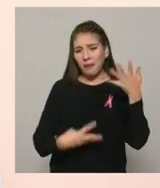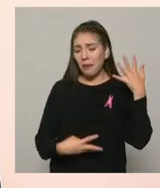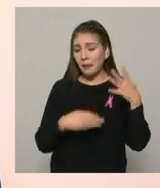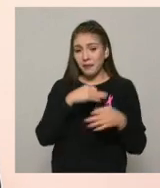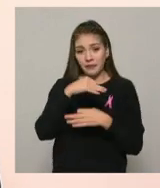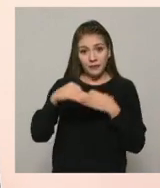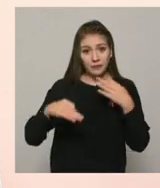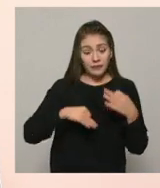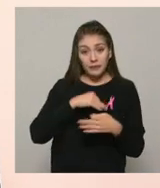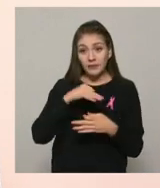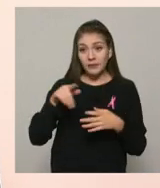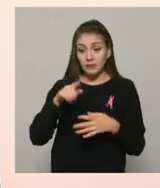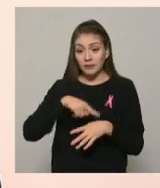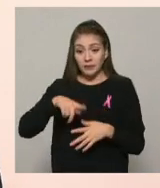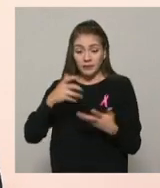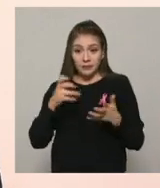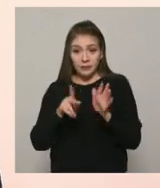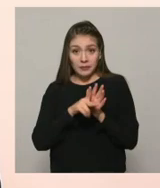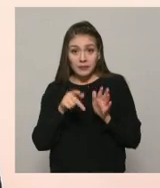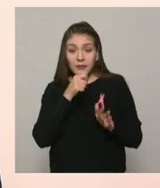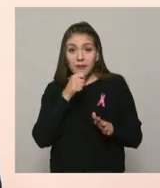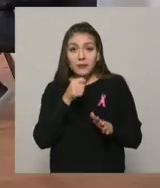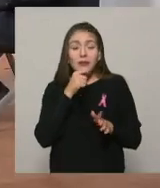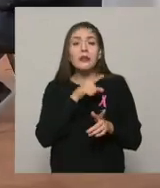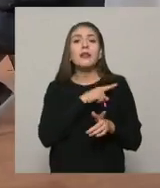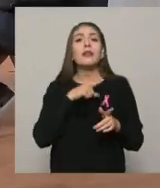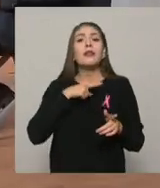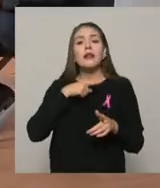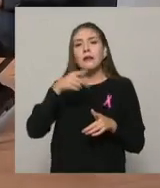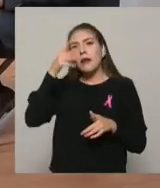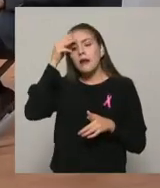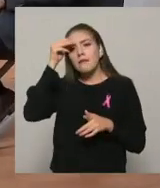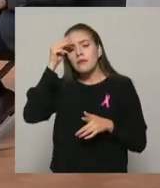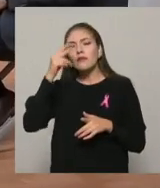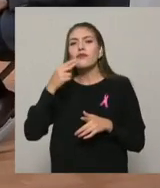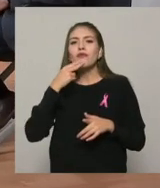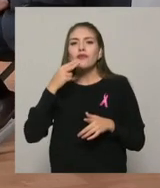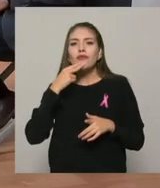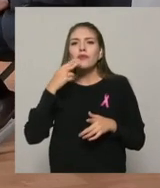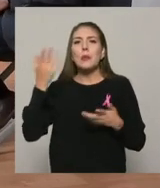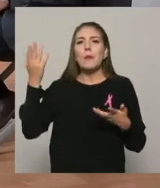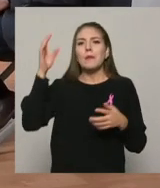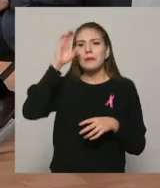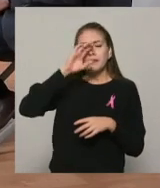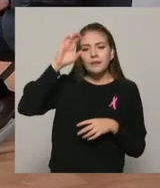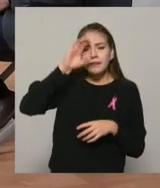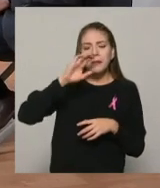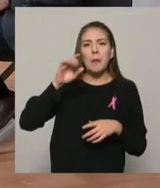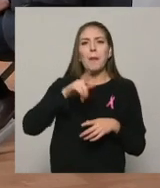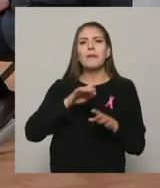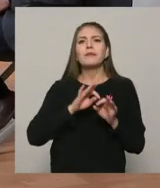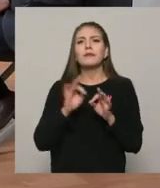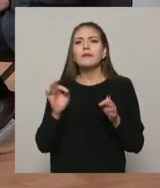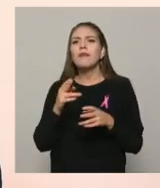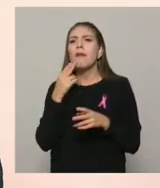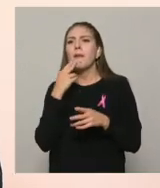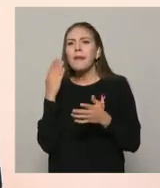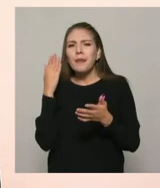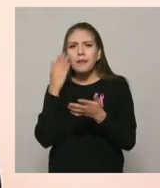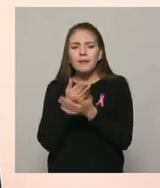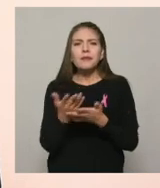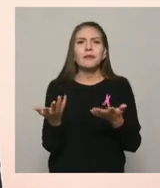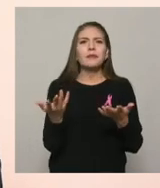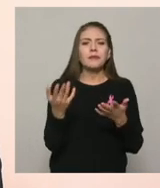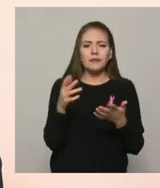que lo aborden deben estar cerca de la ciencia y la tecnología, deben aprender a usar, acudir a los científicos, acudir a las